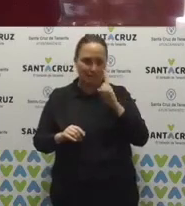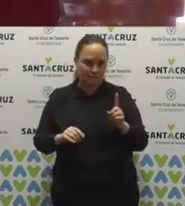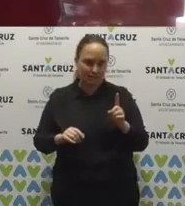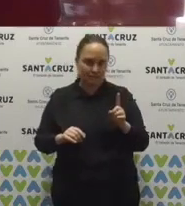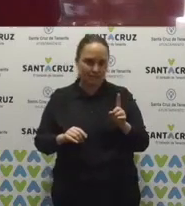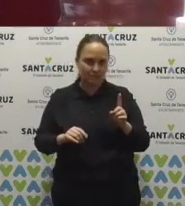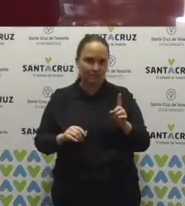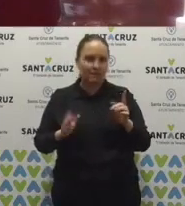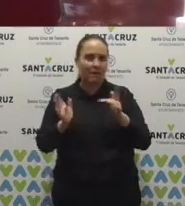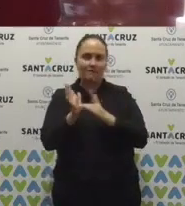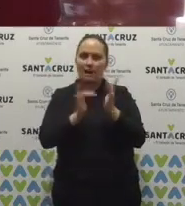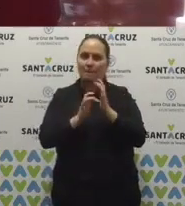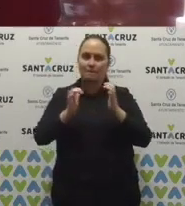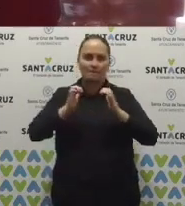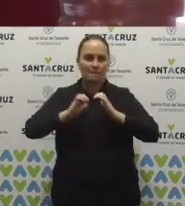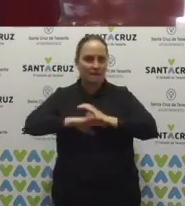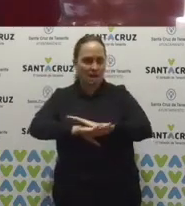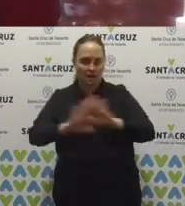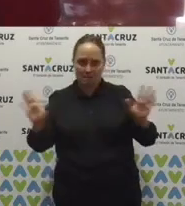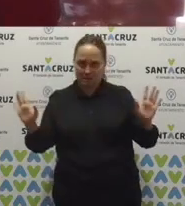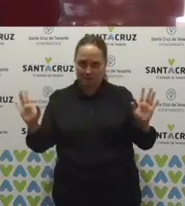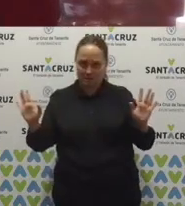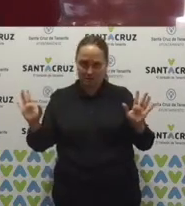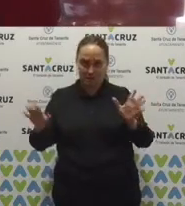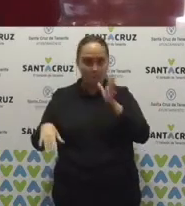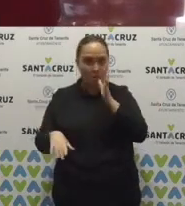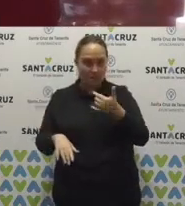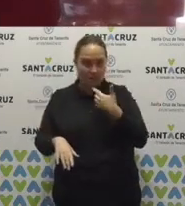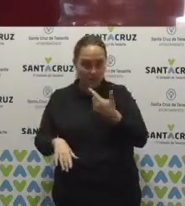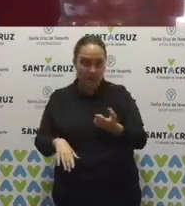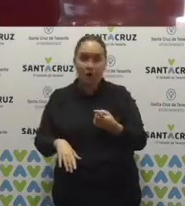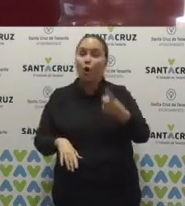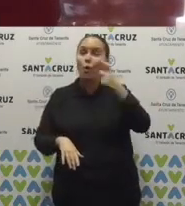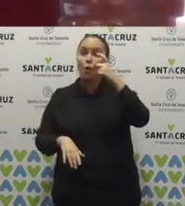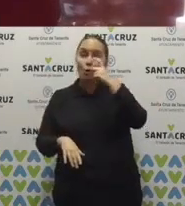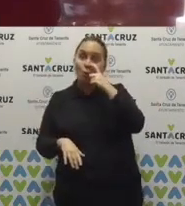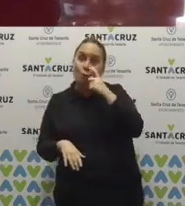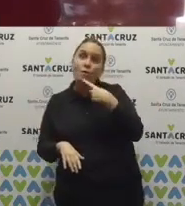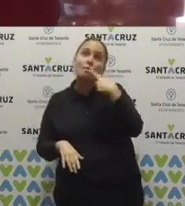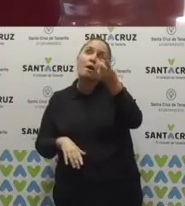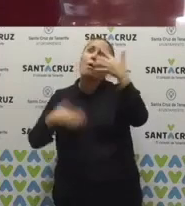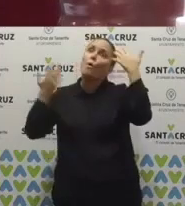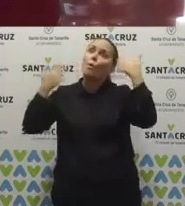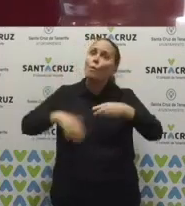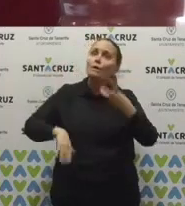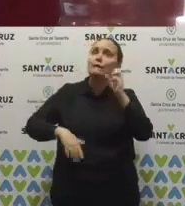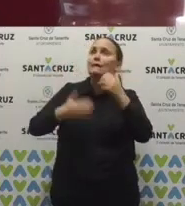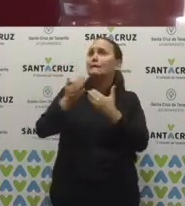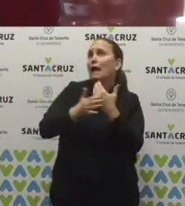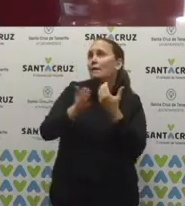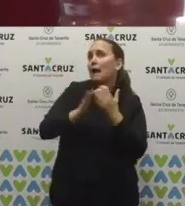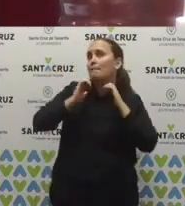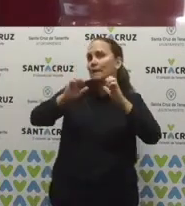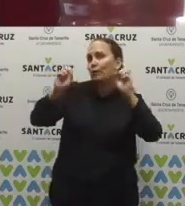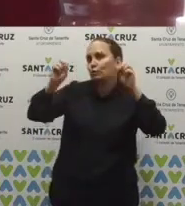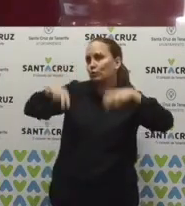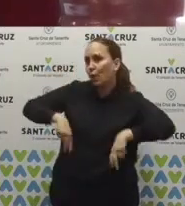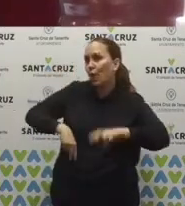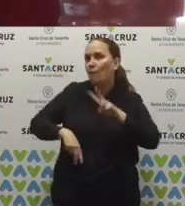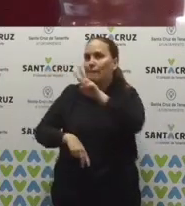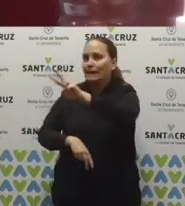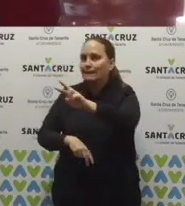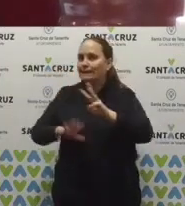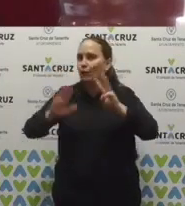cuando lleguemos al mes de junio y al pleno mes de junio es que llevamos 30 días sin plenos o 28